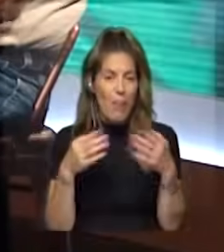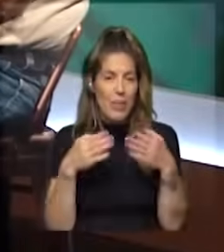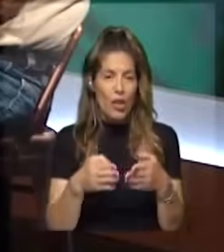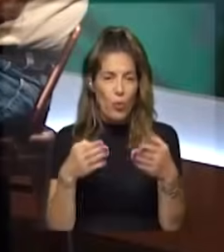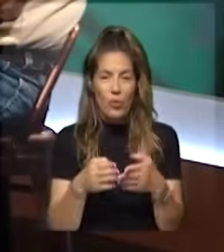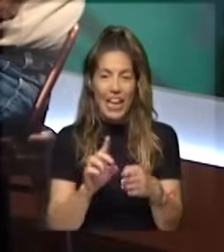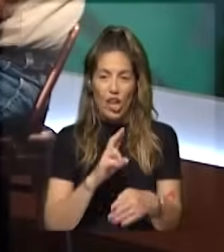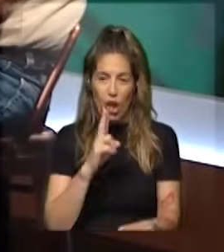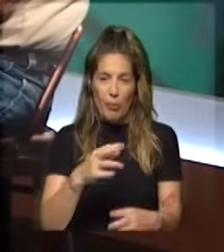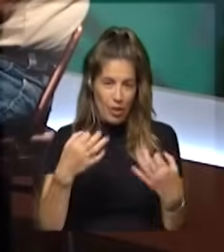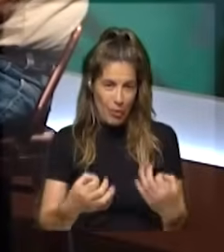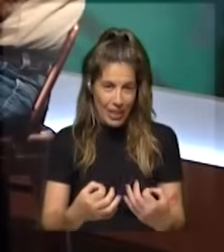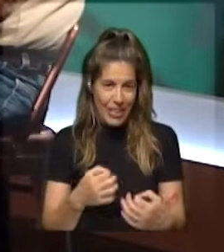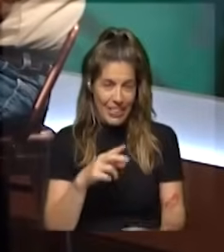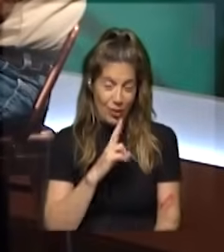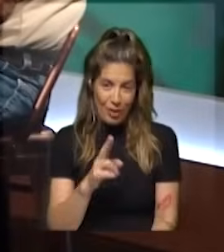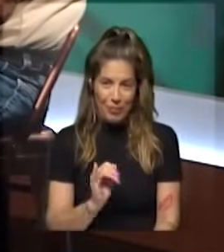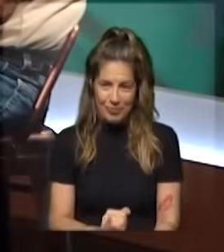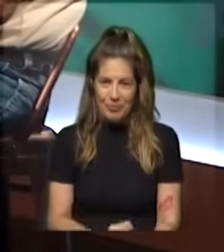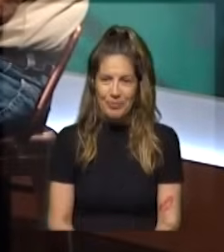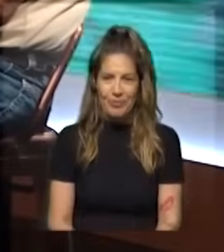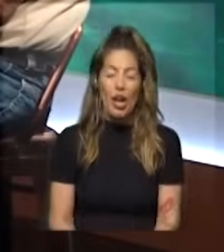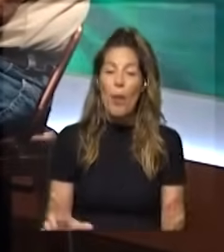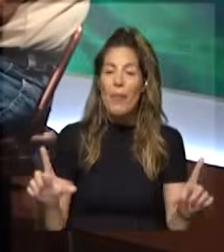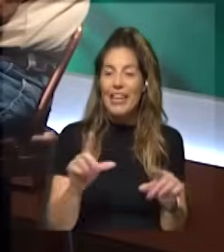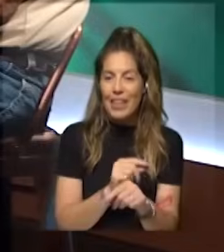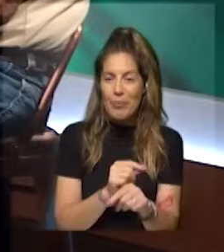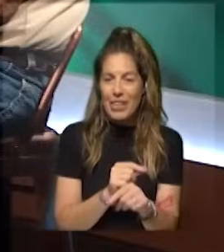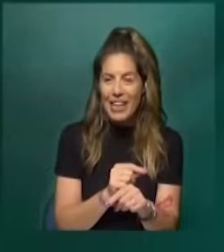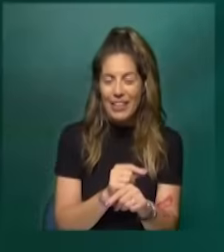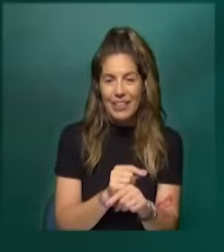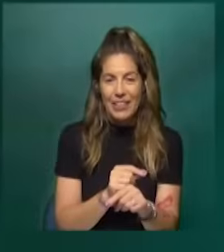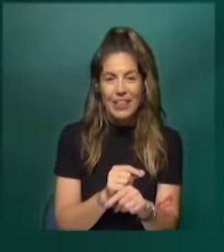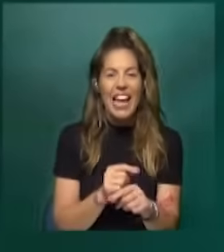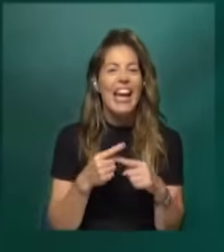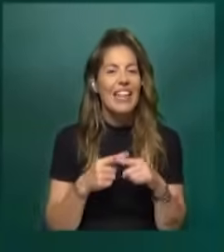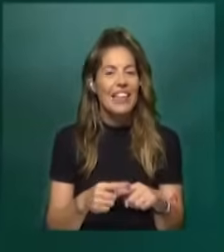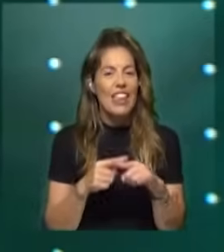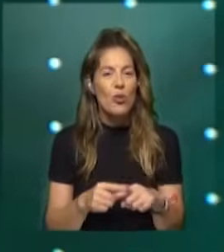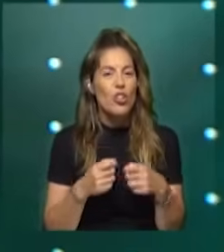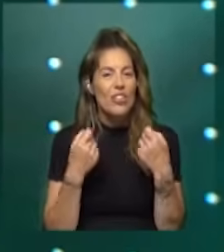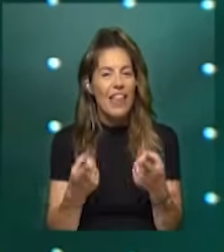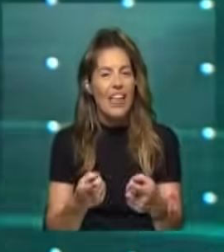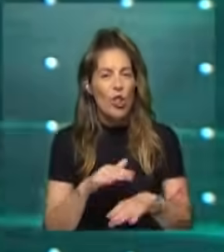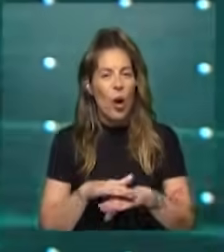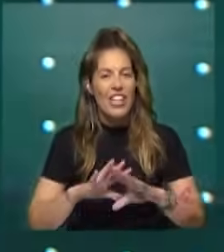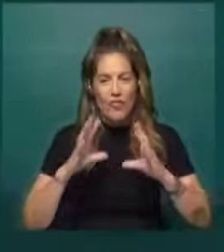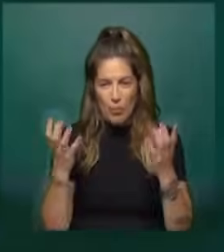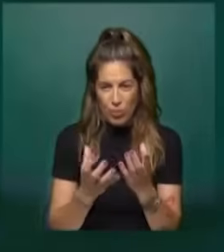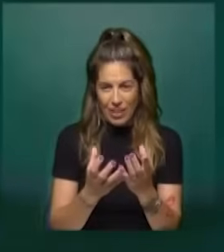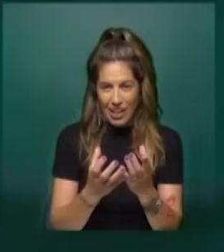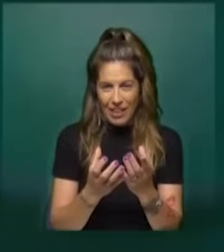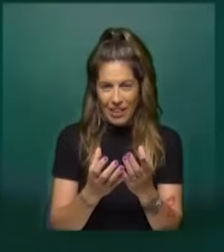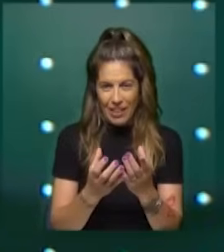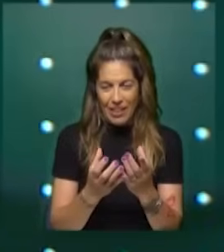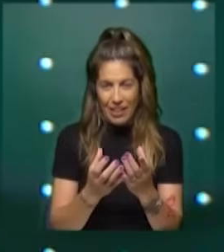Sí, esa es toda una respuesta, ¿no? Leo, para terminar, toda esta discusión que se está dando a nivel global está obviamente